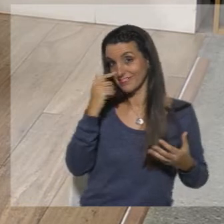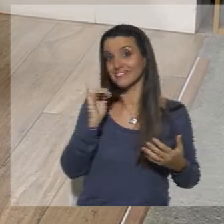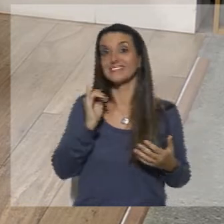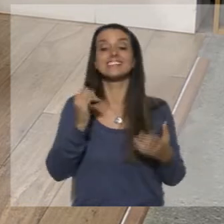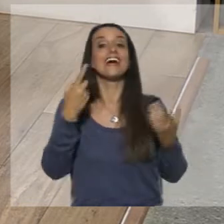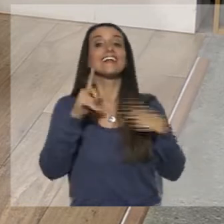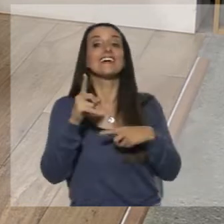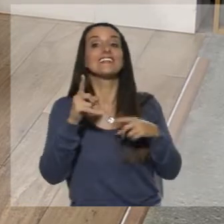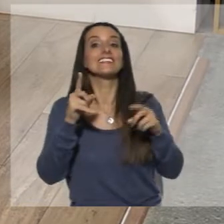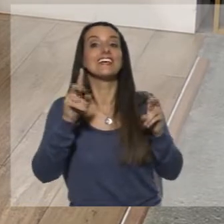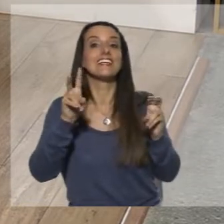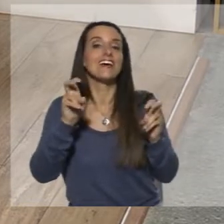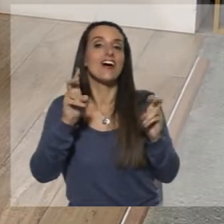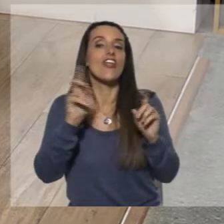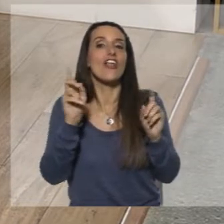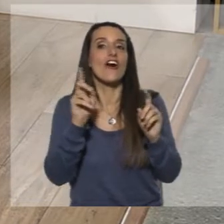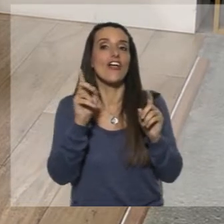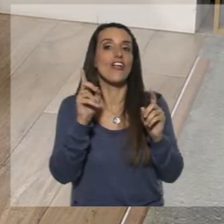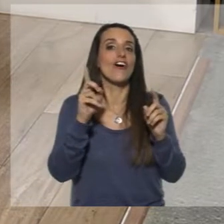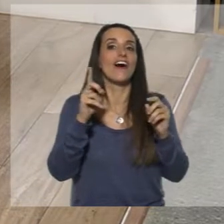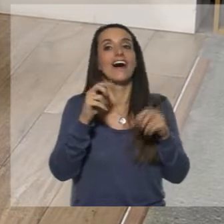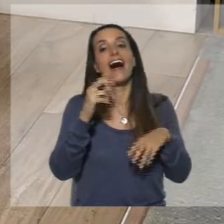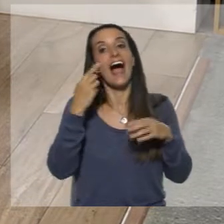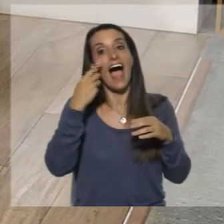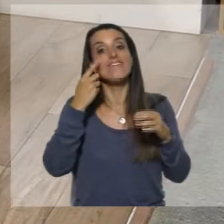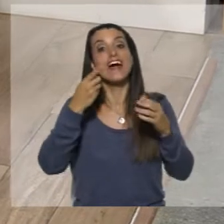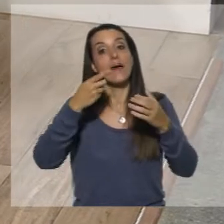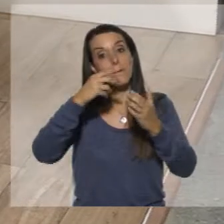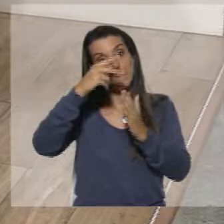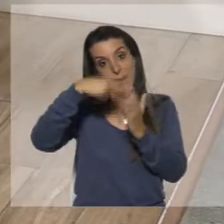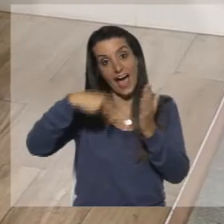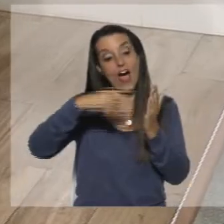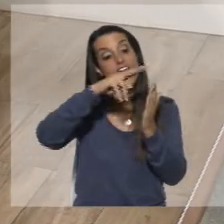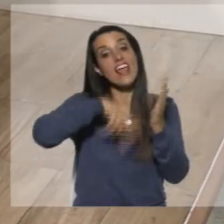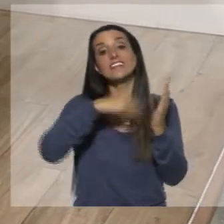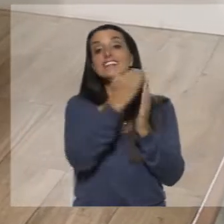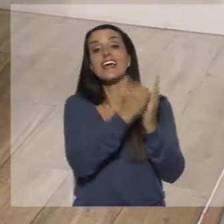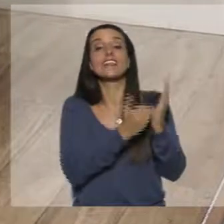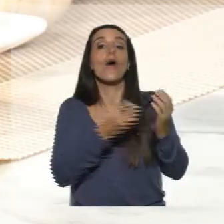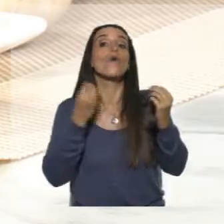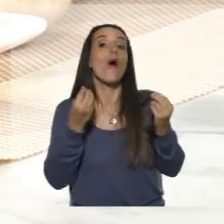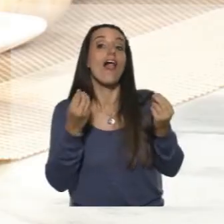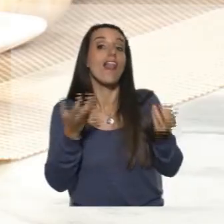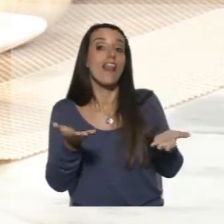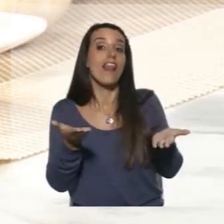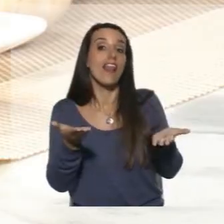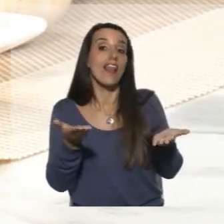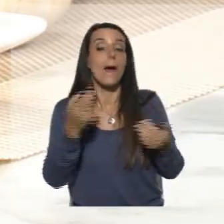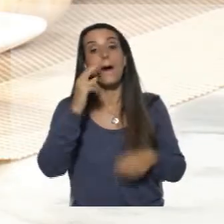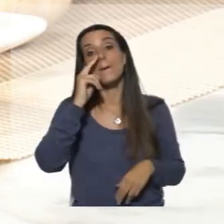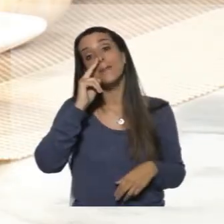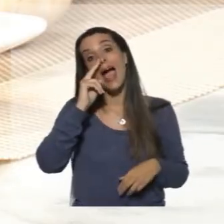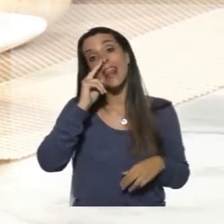Así que es tiempo de planificar. Al pan de carne, no la flauta. Exacto. Tema de planificar la receta de hoy, que es mi tararara. Pan de carne.